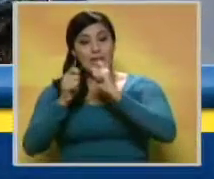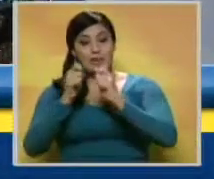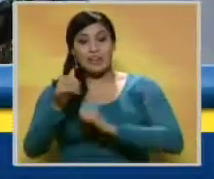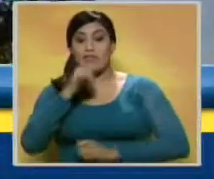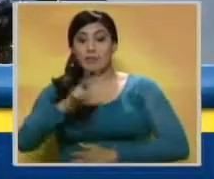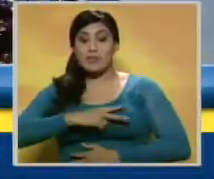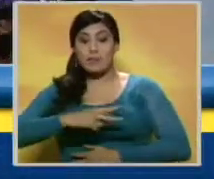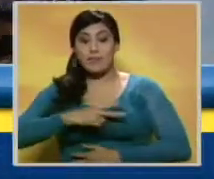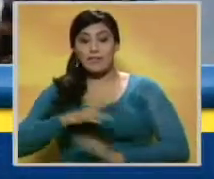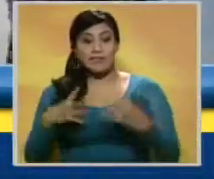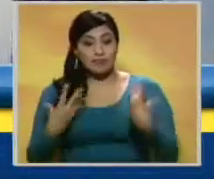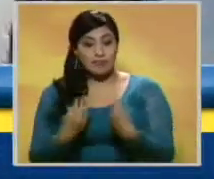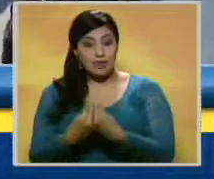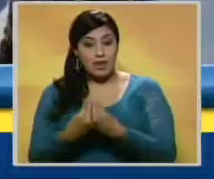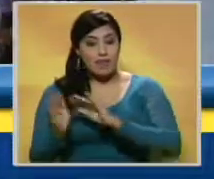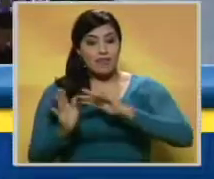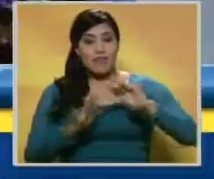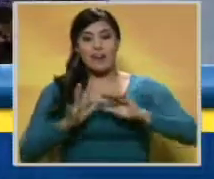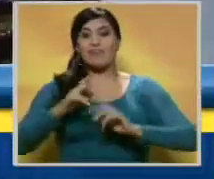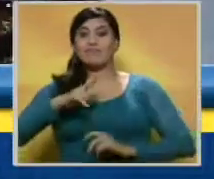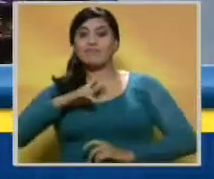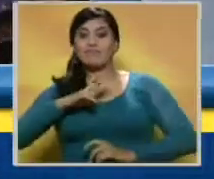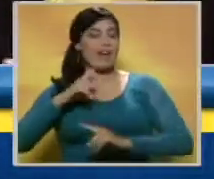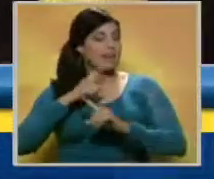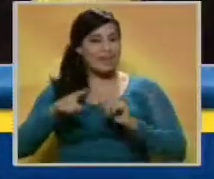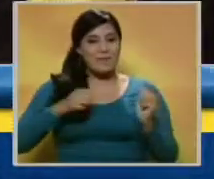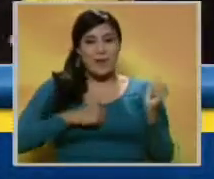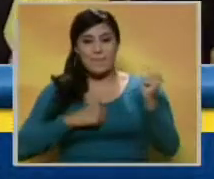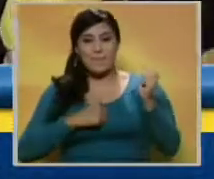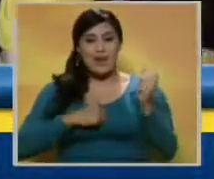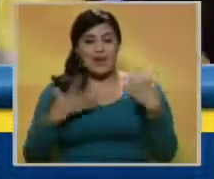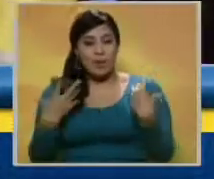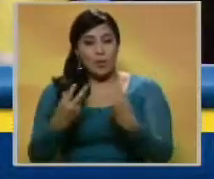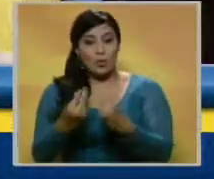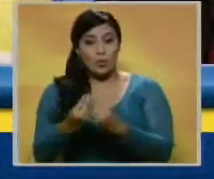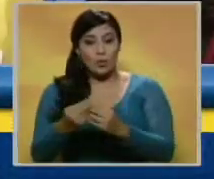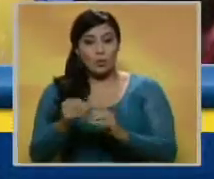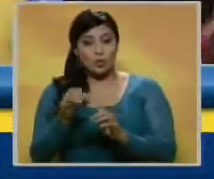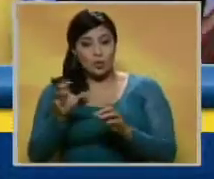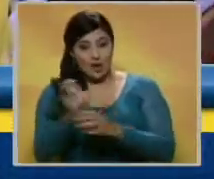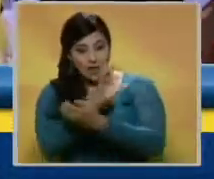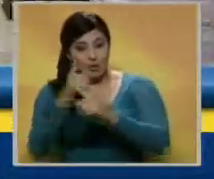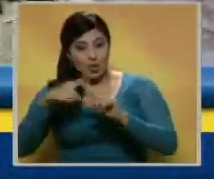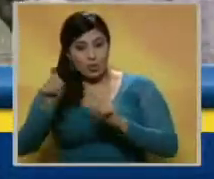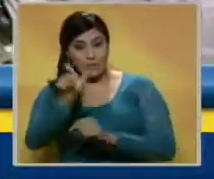De Venevisión hicieron a un lado la formalidad para bailar al ritmo de la banda Tribus.